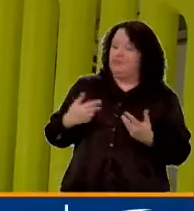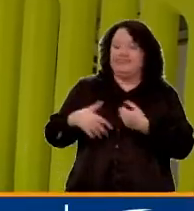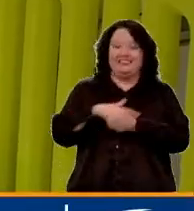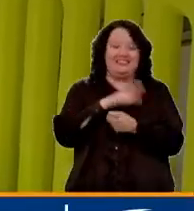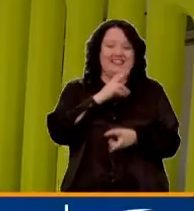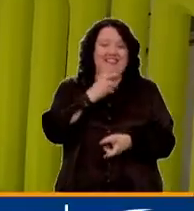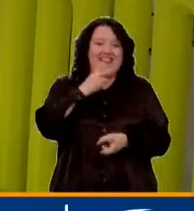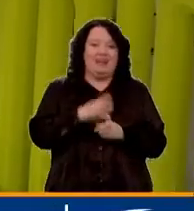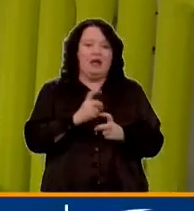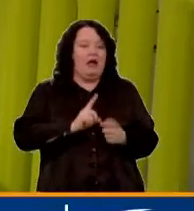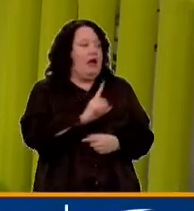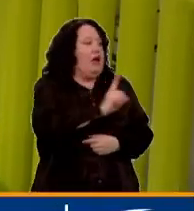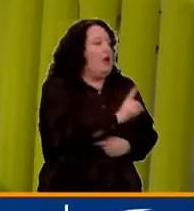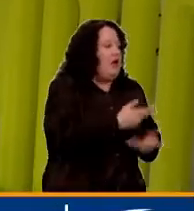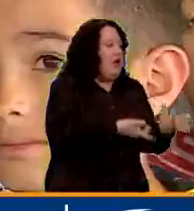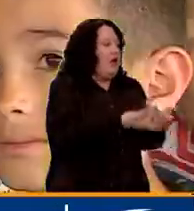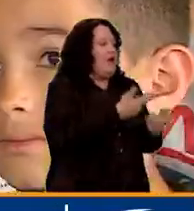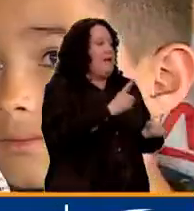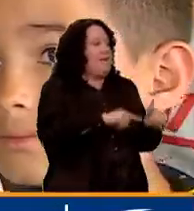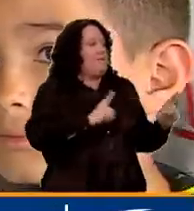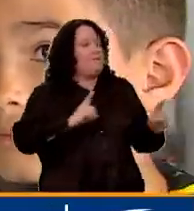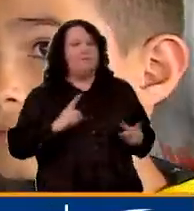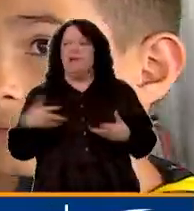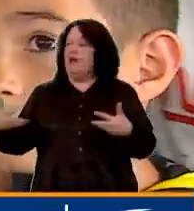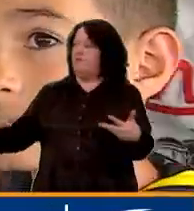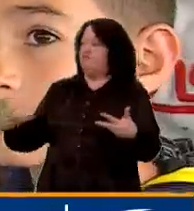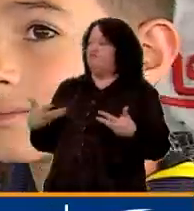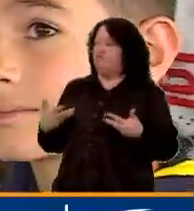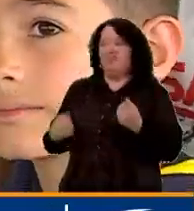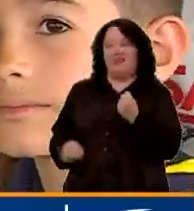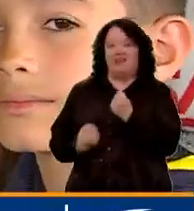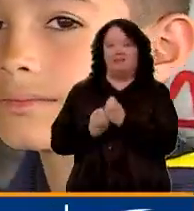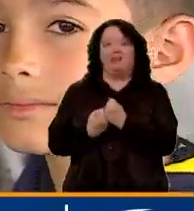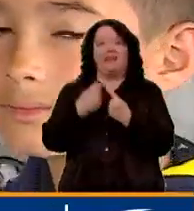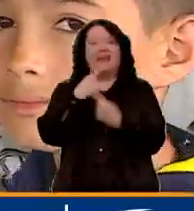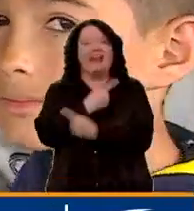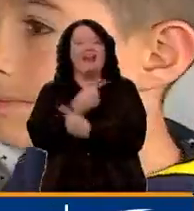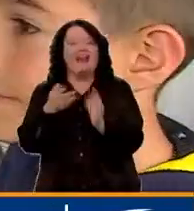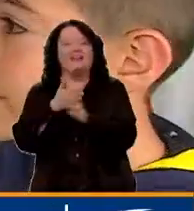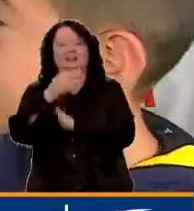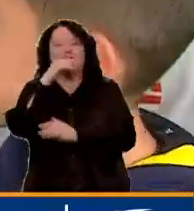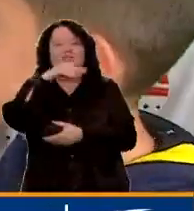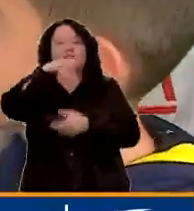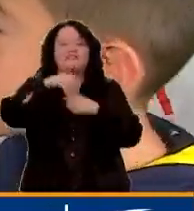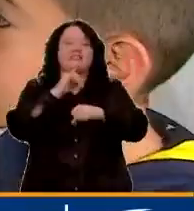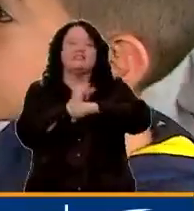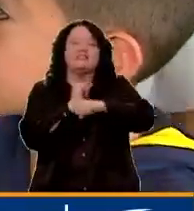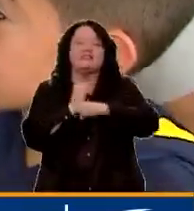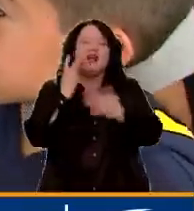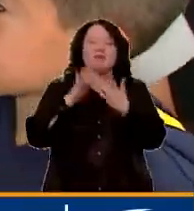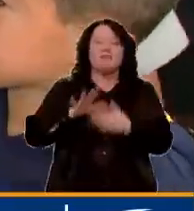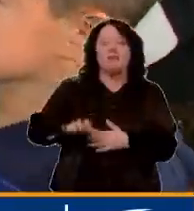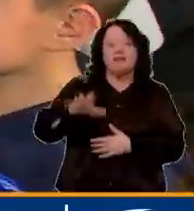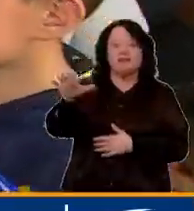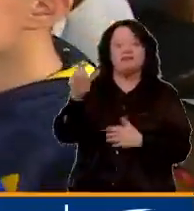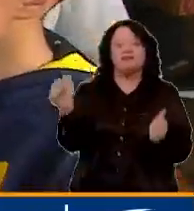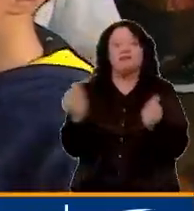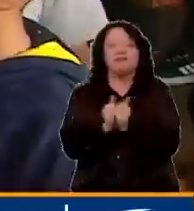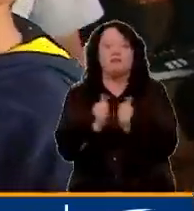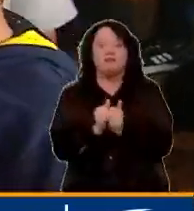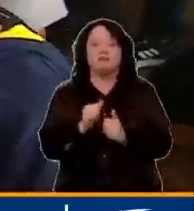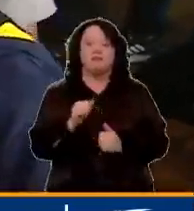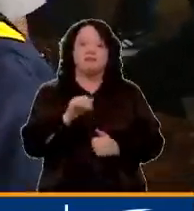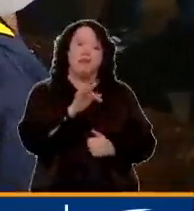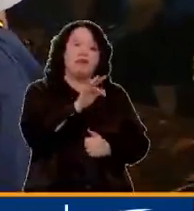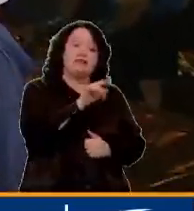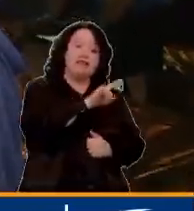que es no compartir con tu familia. Pues eran los mensajes de los niños del Instituto Cancerológico y me acompaña Itani,